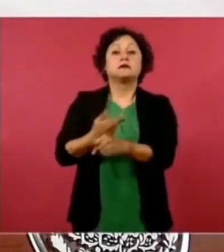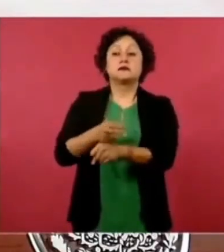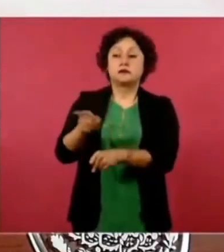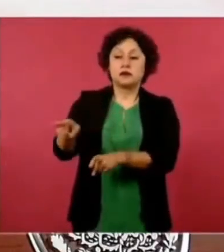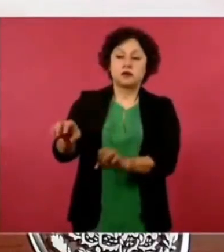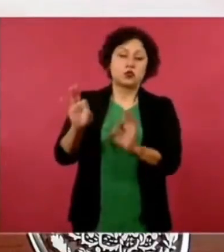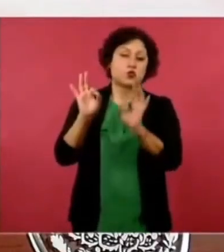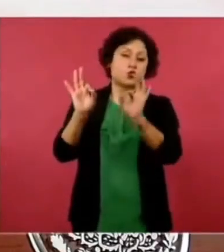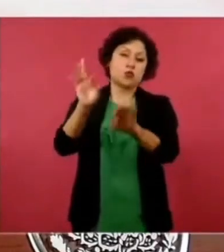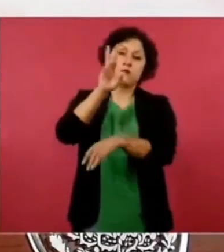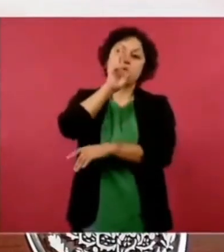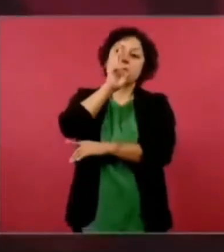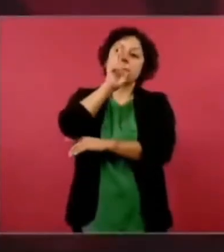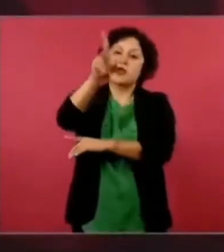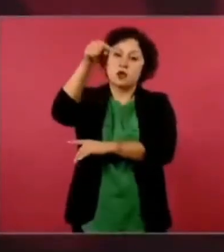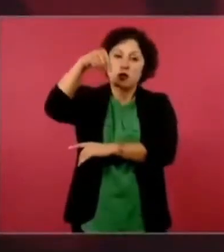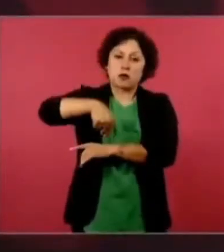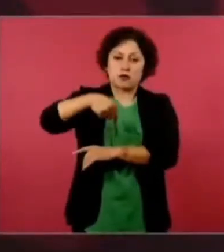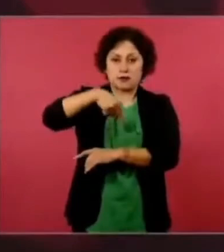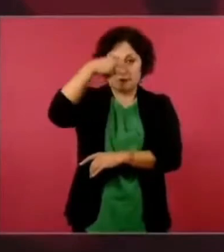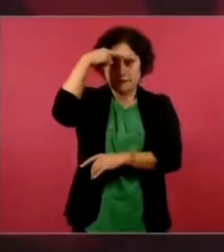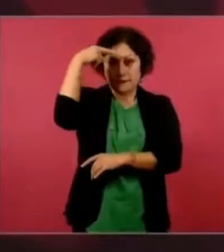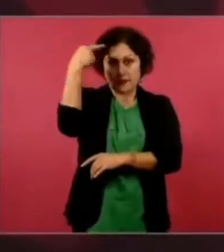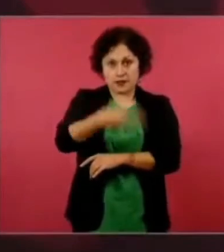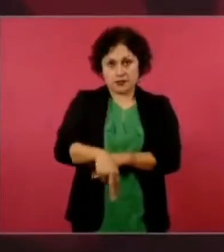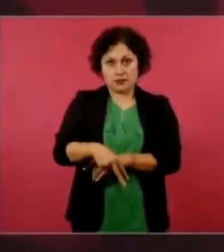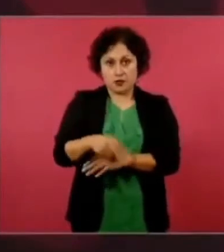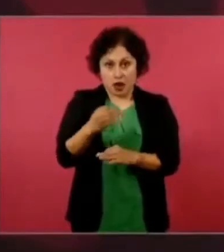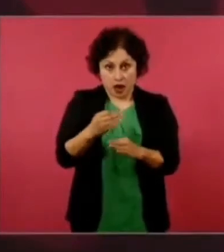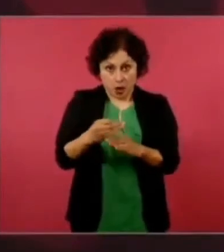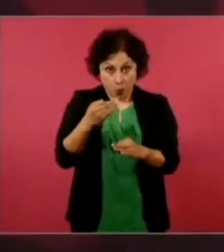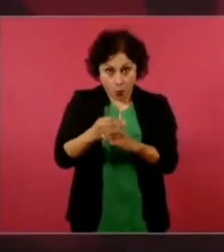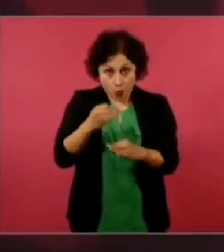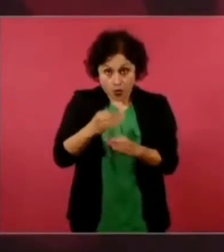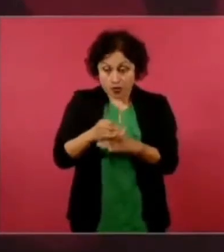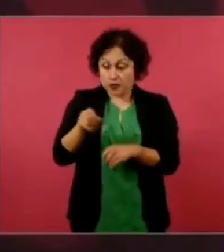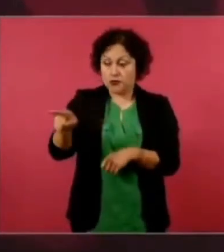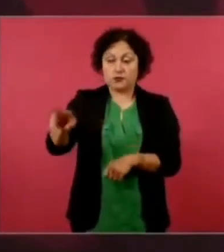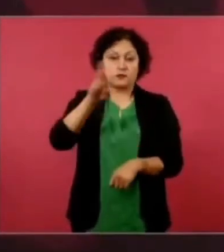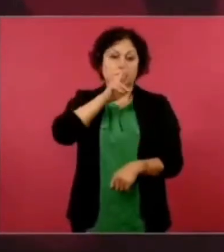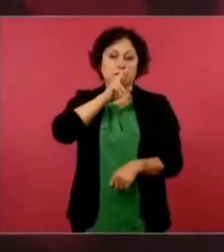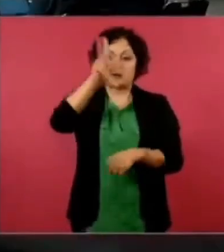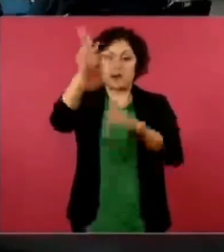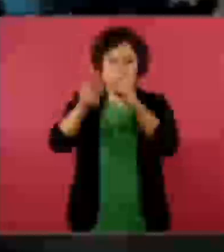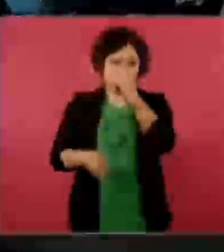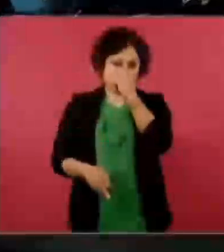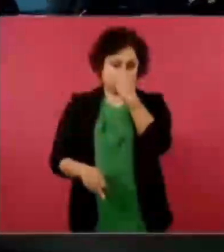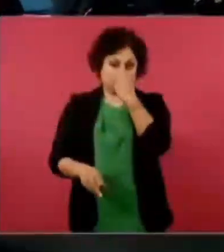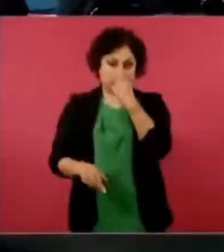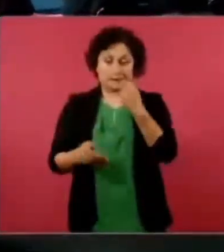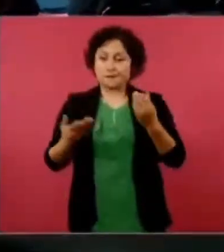que tiene el Estado mexicano el día de hoy. Yo no hubiese podido